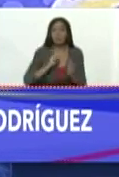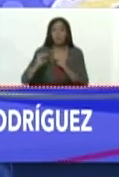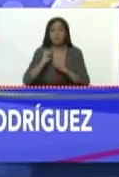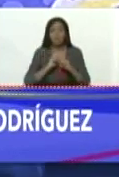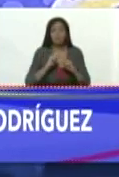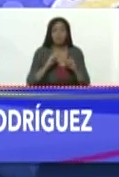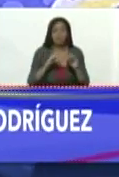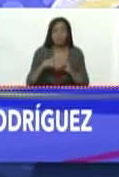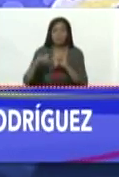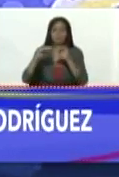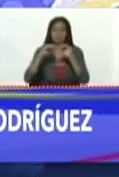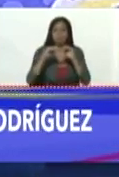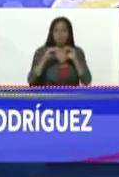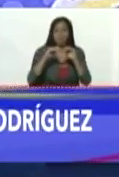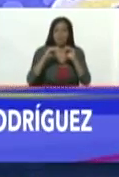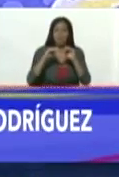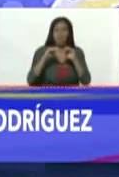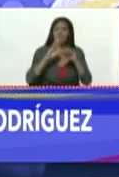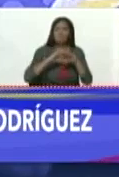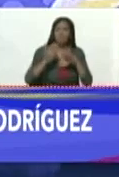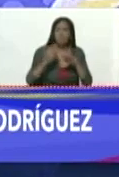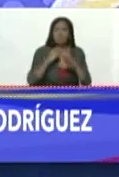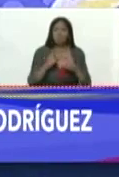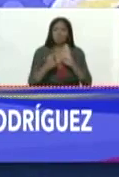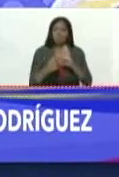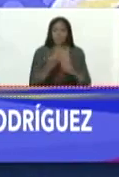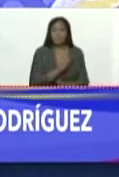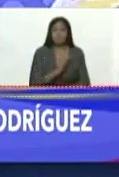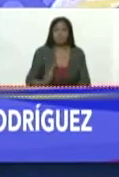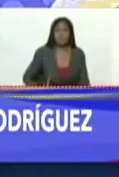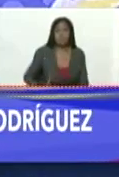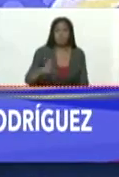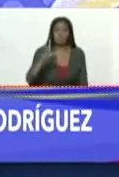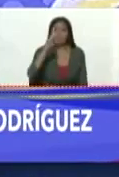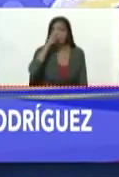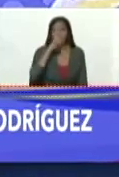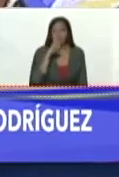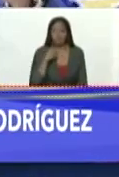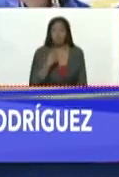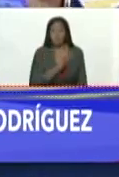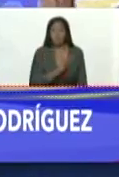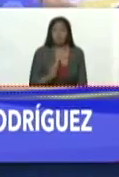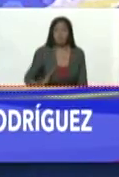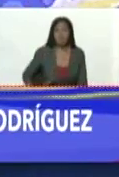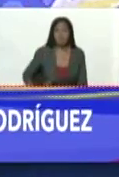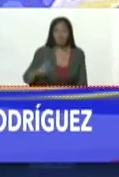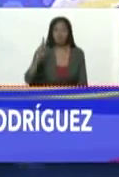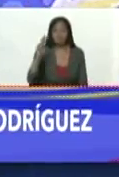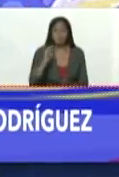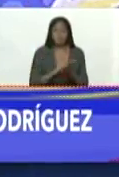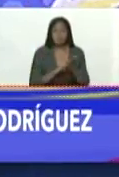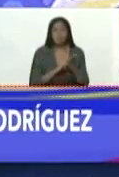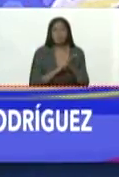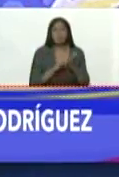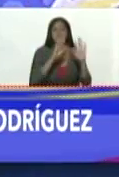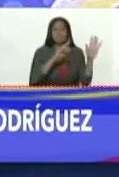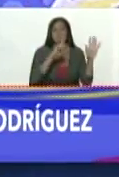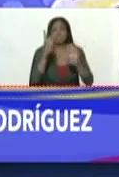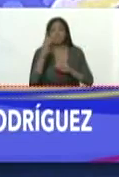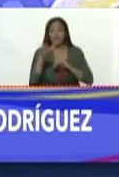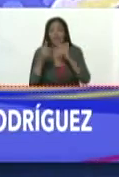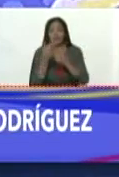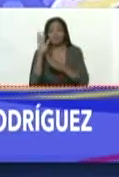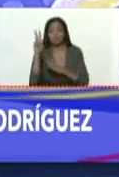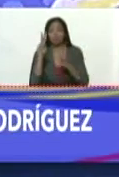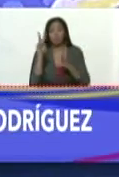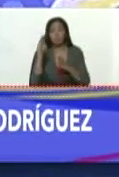países no alineados, porque teníamos la presidencia, durante 3 años fui presidente, desde el 2016 hasta el